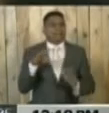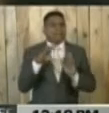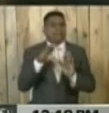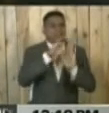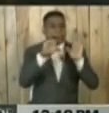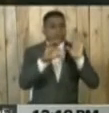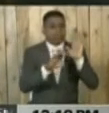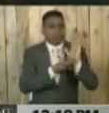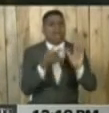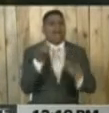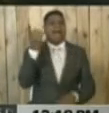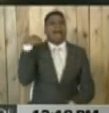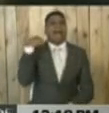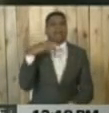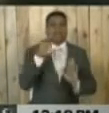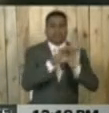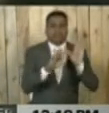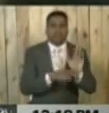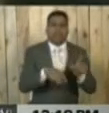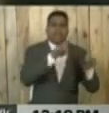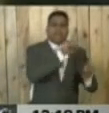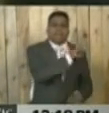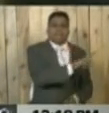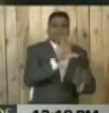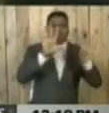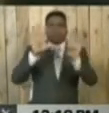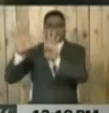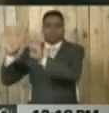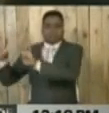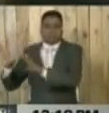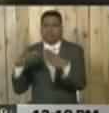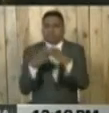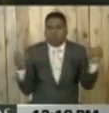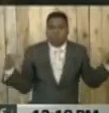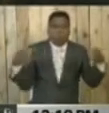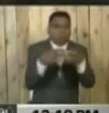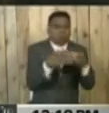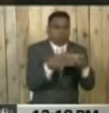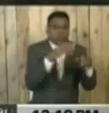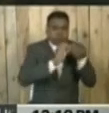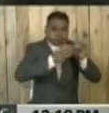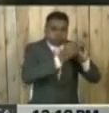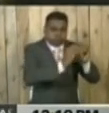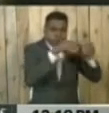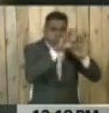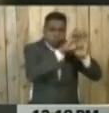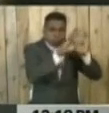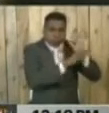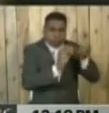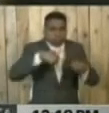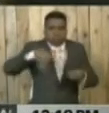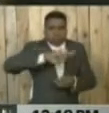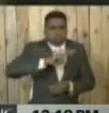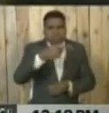constituyente, antes de la constitución de 1999 que hicimos entre todos y entre todas, para regresar